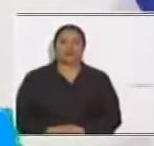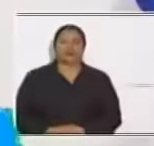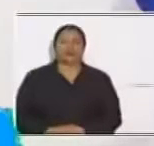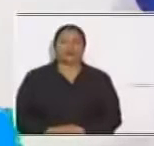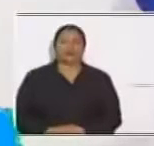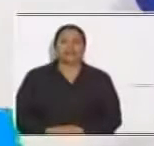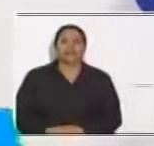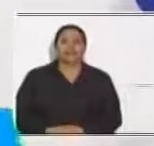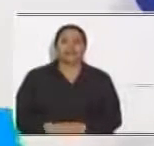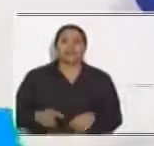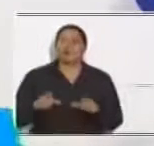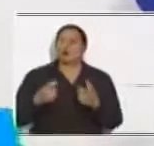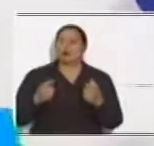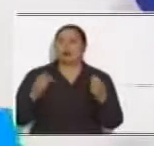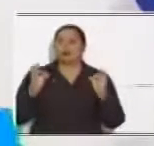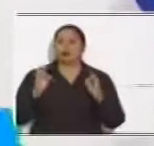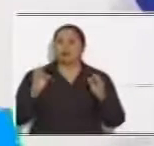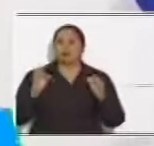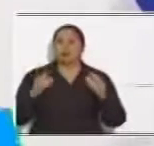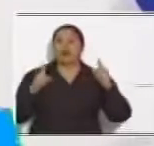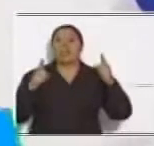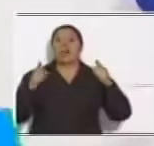Les queda así.